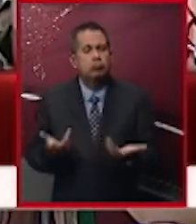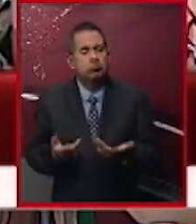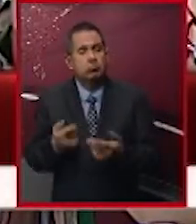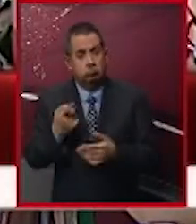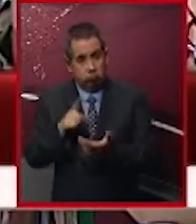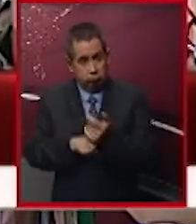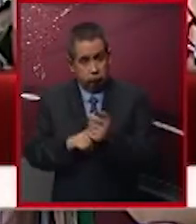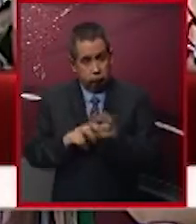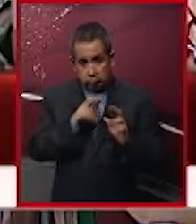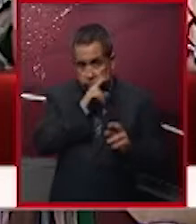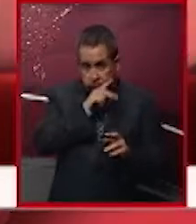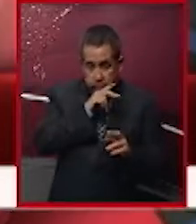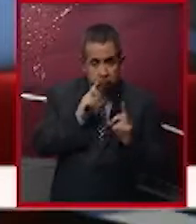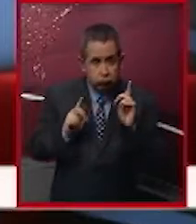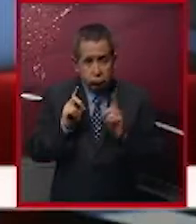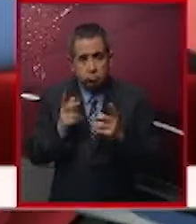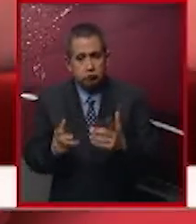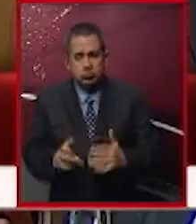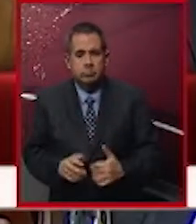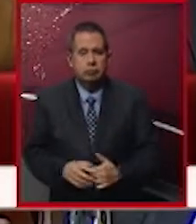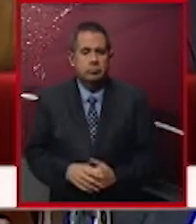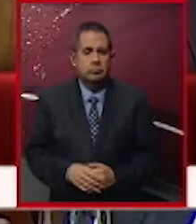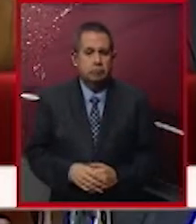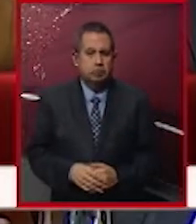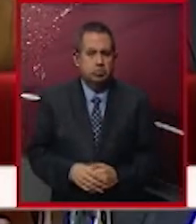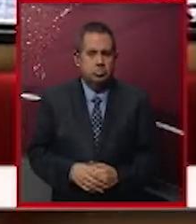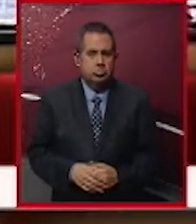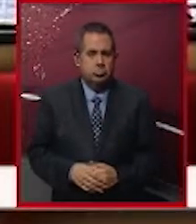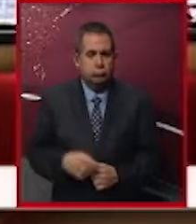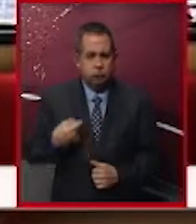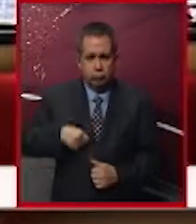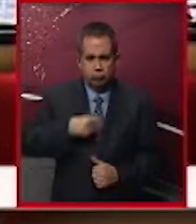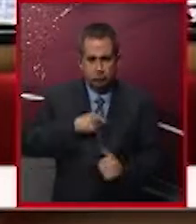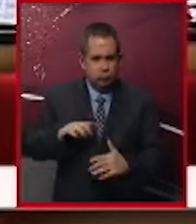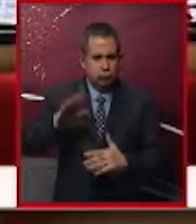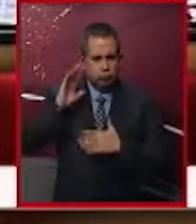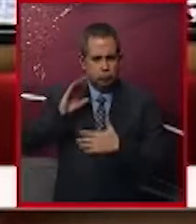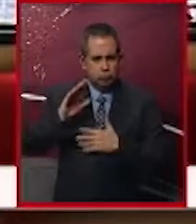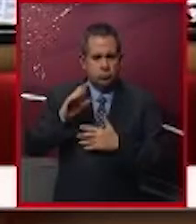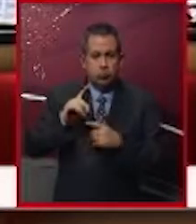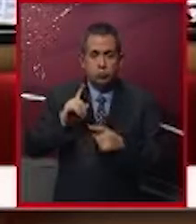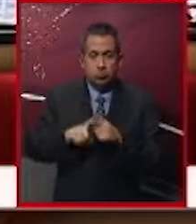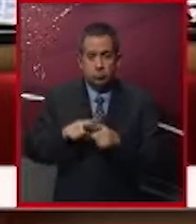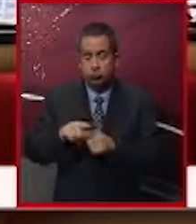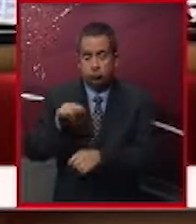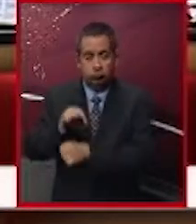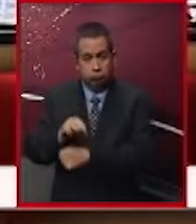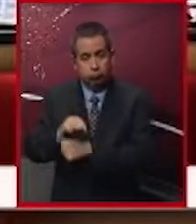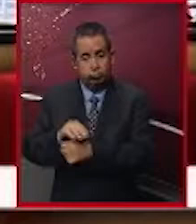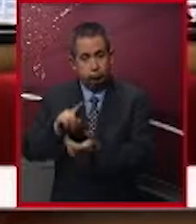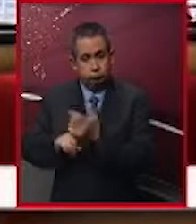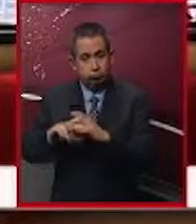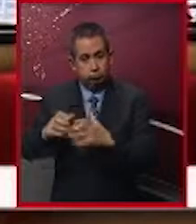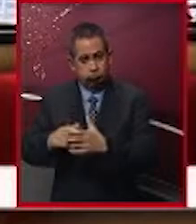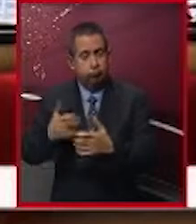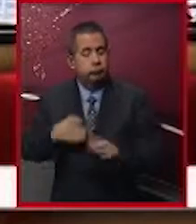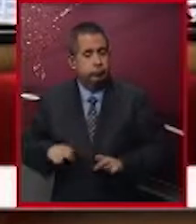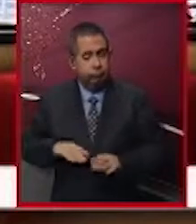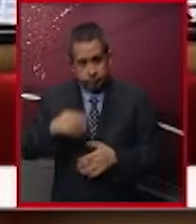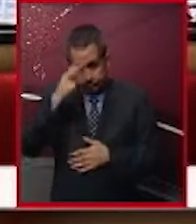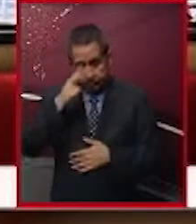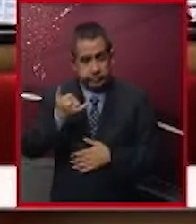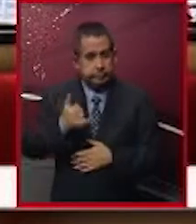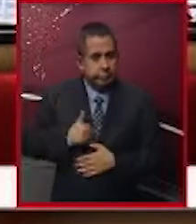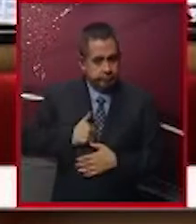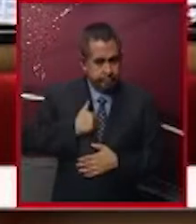certidumbre para las inversiones en el país. Lo que nos comprometimos es, por salud de la política pública, también por beneficio de México y